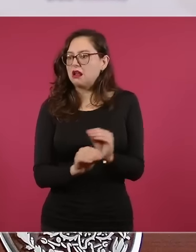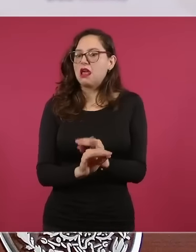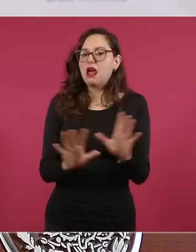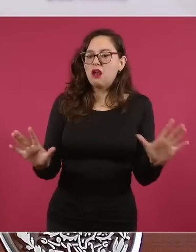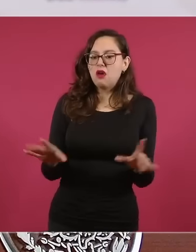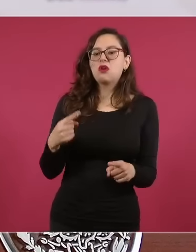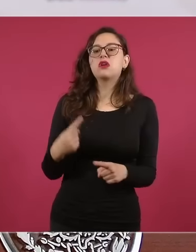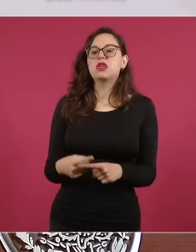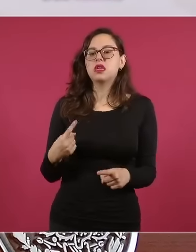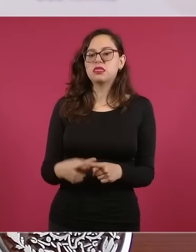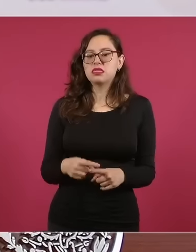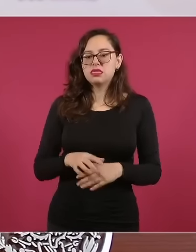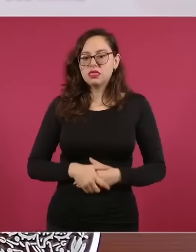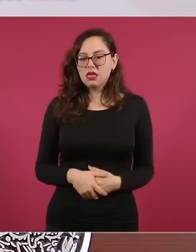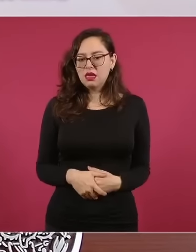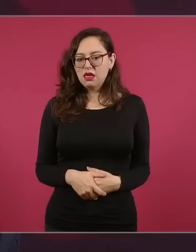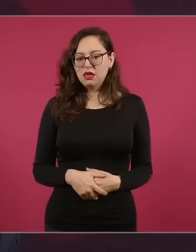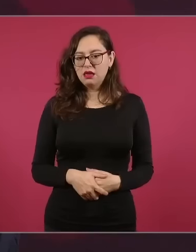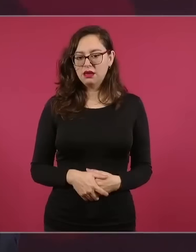no se habla